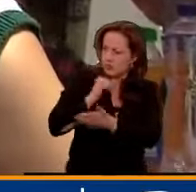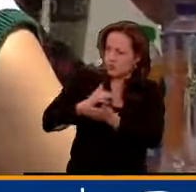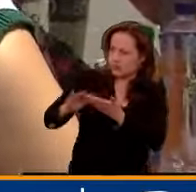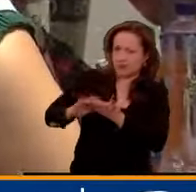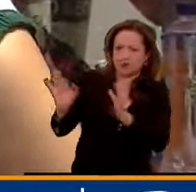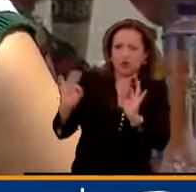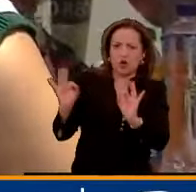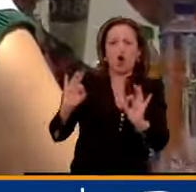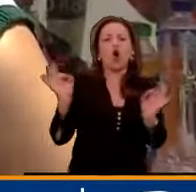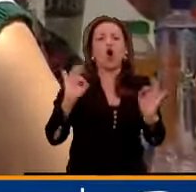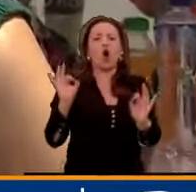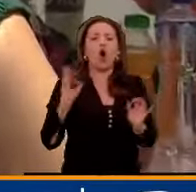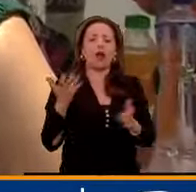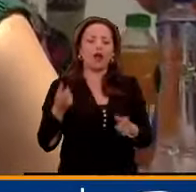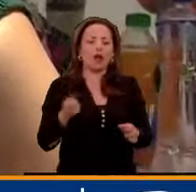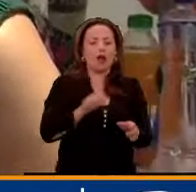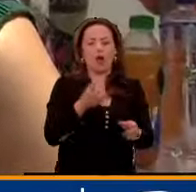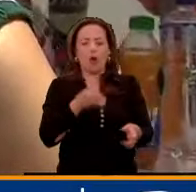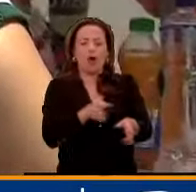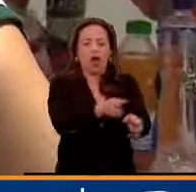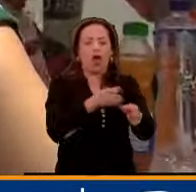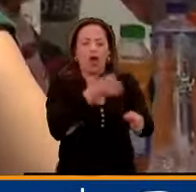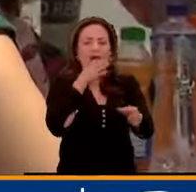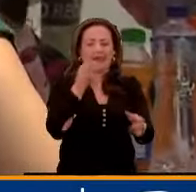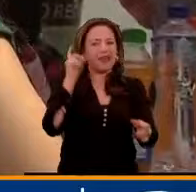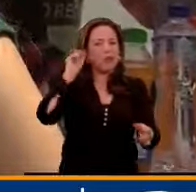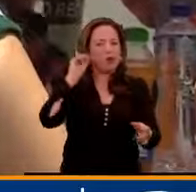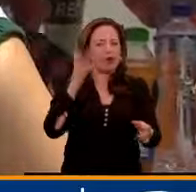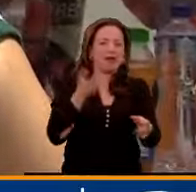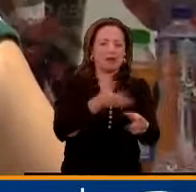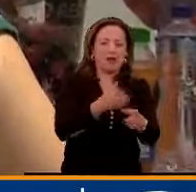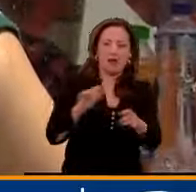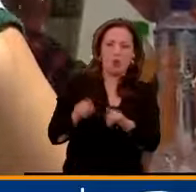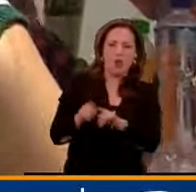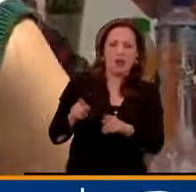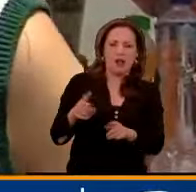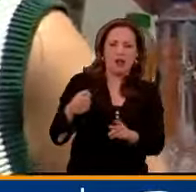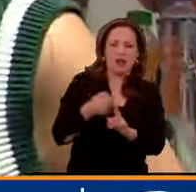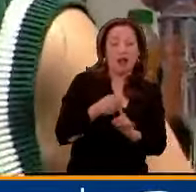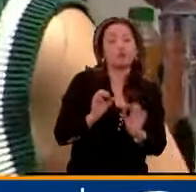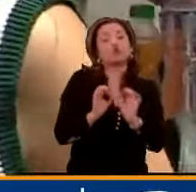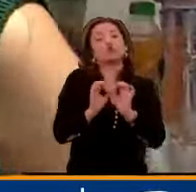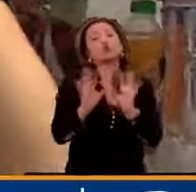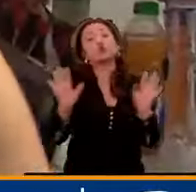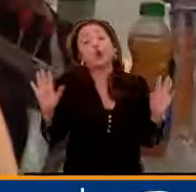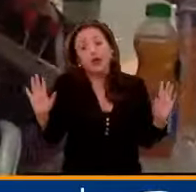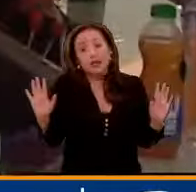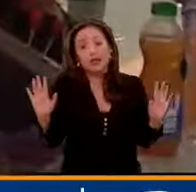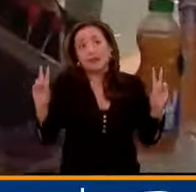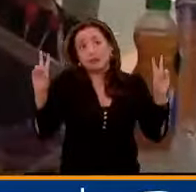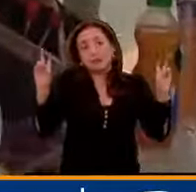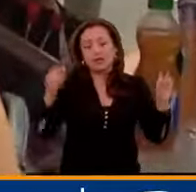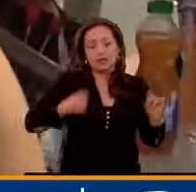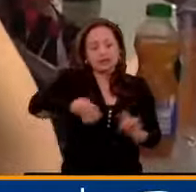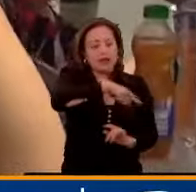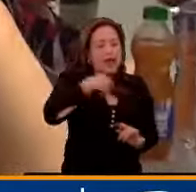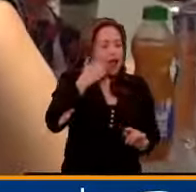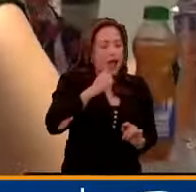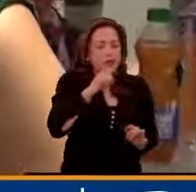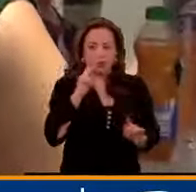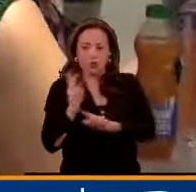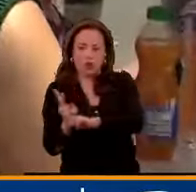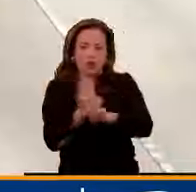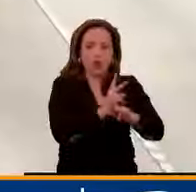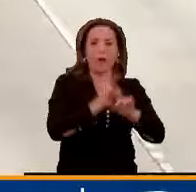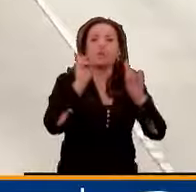cuando tratan de emborracharnos también. Por suerte, entre comillas, pues entre nosotras nos cuidamos, pero pues no